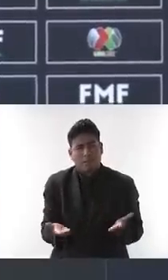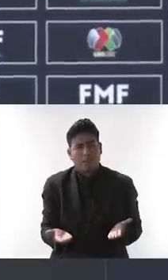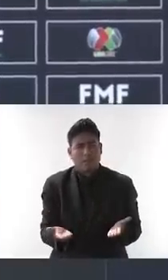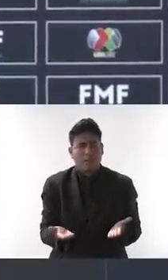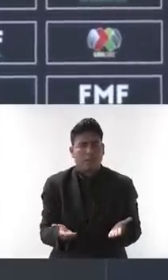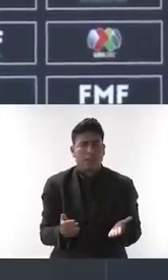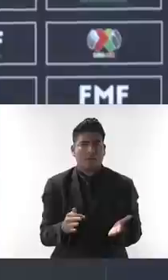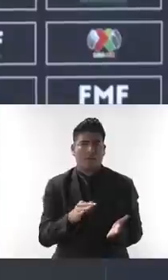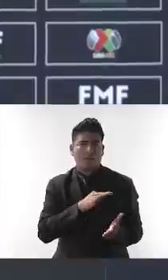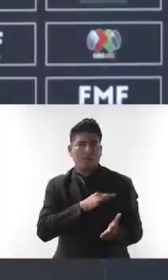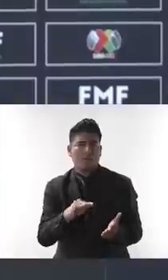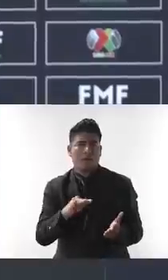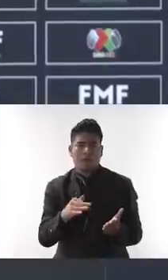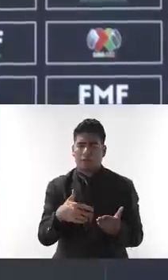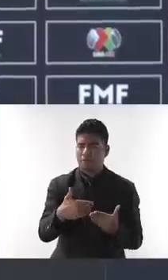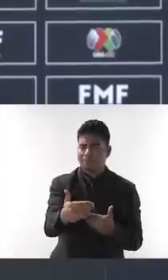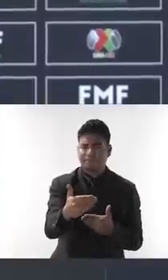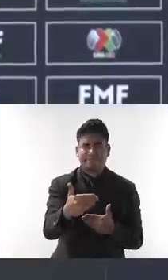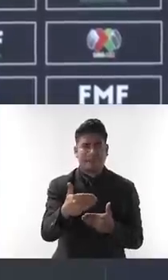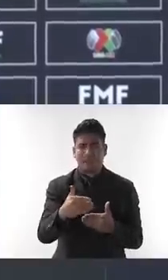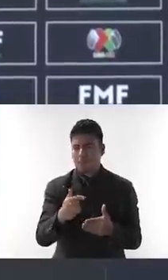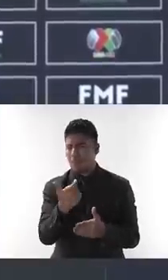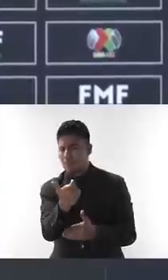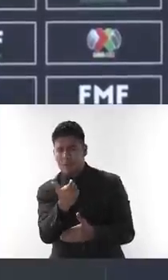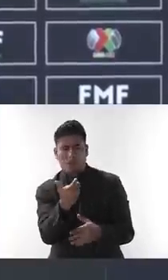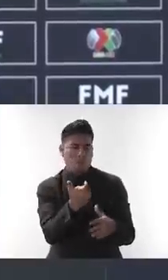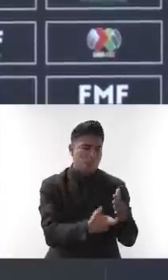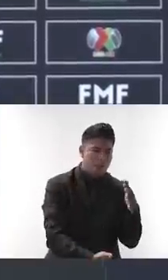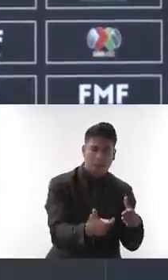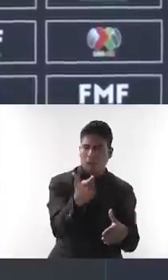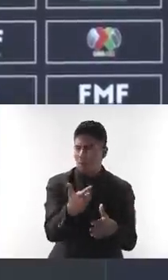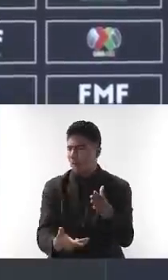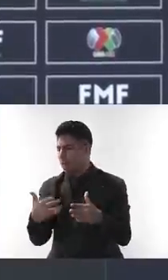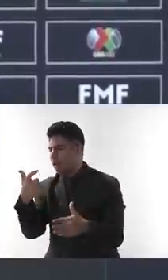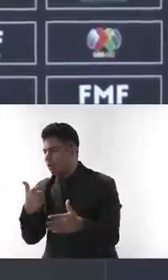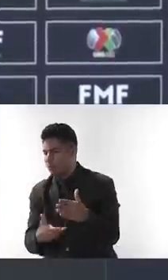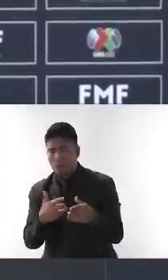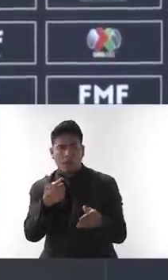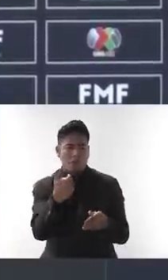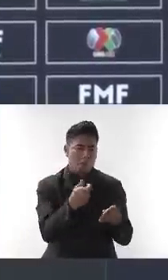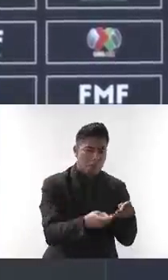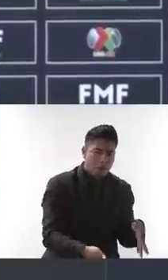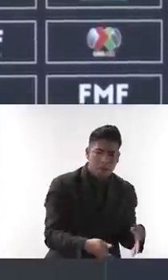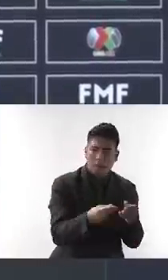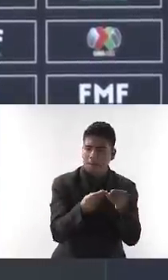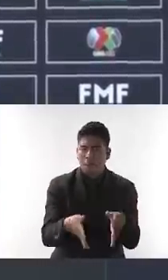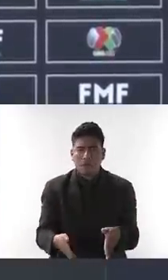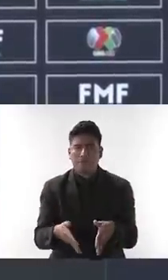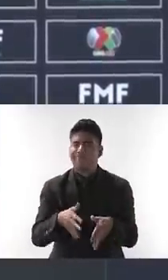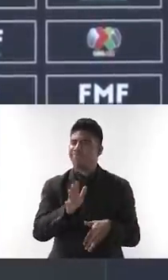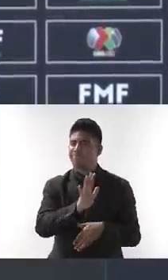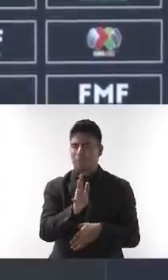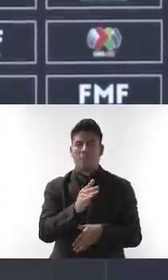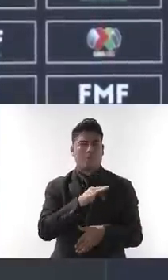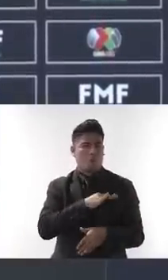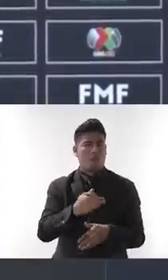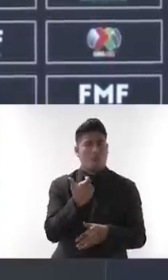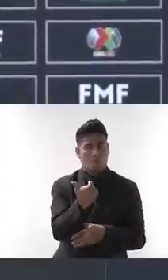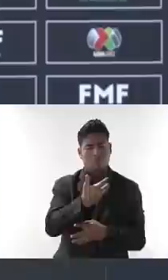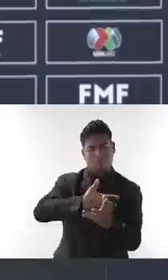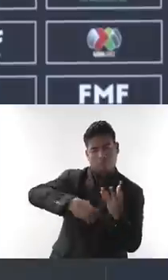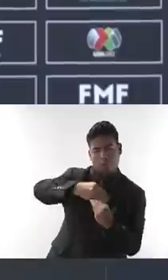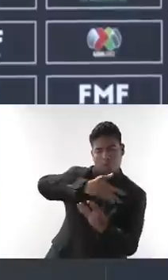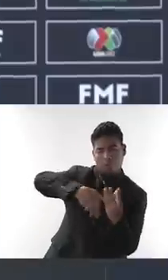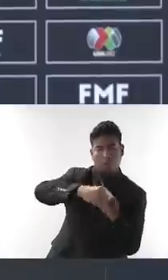el cortoplacismo. Creo que para eso está dirigido y eso también implica más espacios y